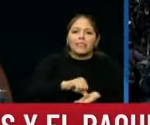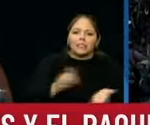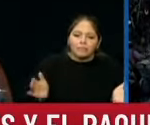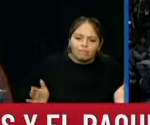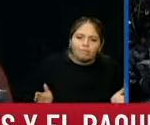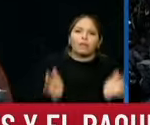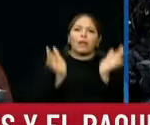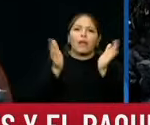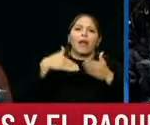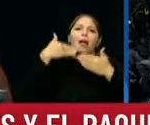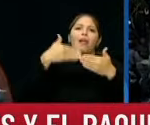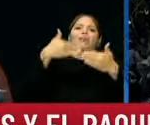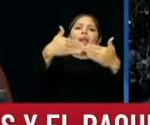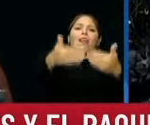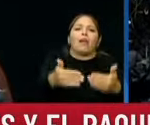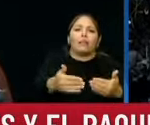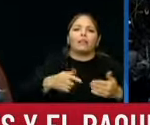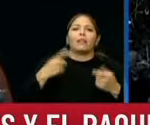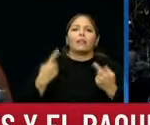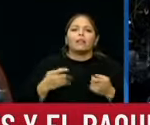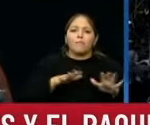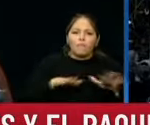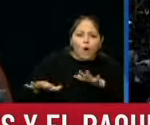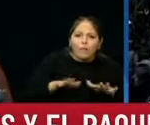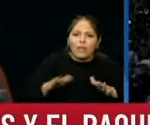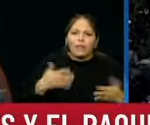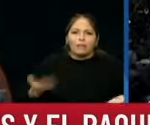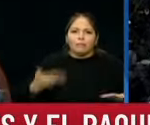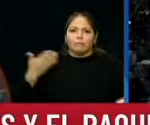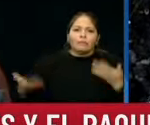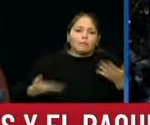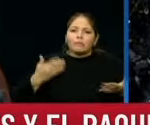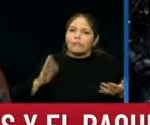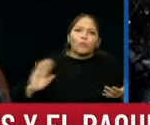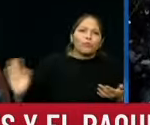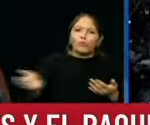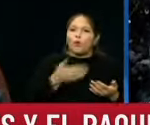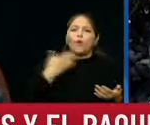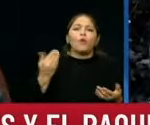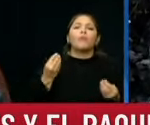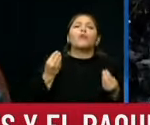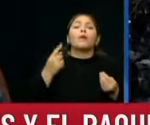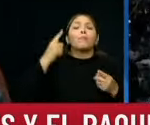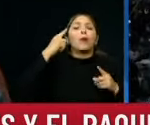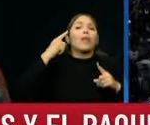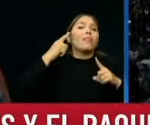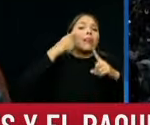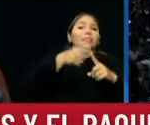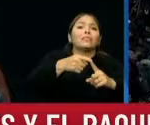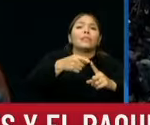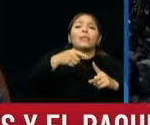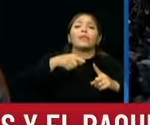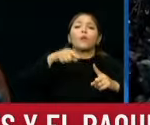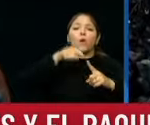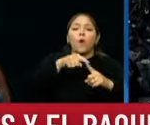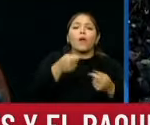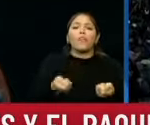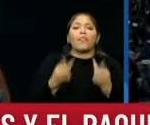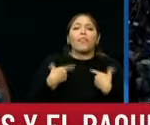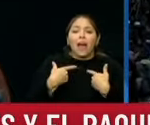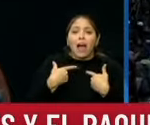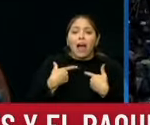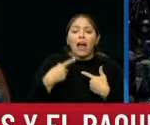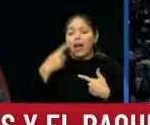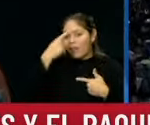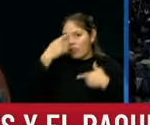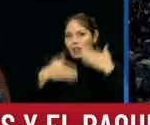el gobierno entendía que era necesario para que después no le empezaran a Unión comer. Por la Patria se opone a eso. Claro, claro. Juntaron dice, ¿cómo van a ser